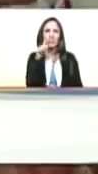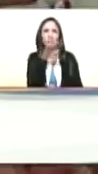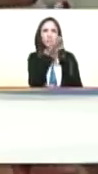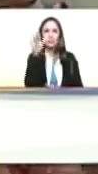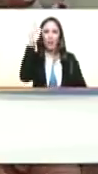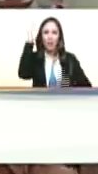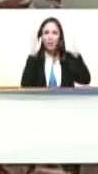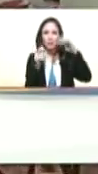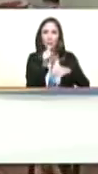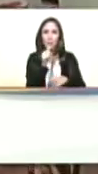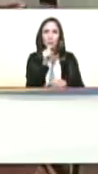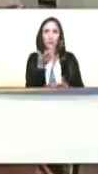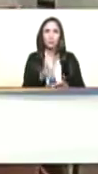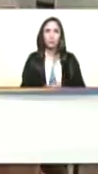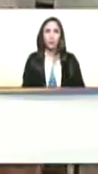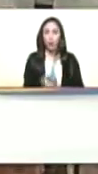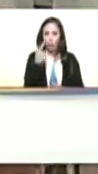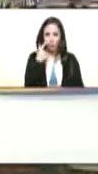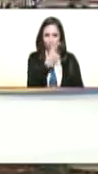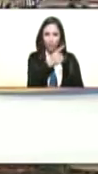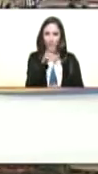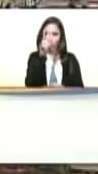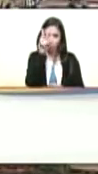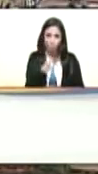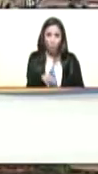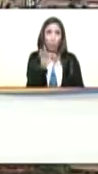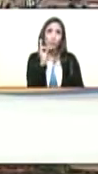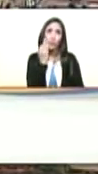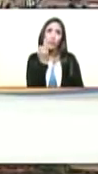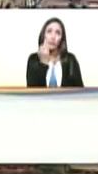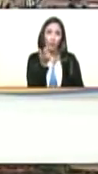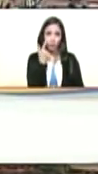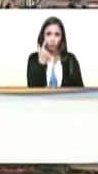¿Y ustedes revisan su cuenta diariamente?